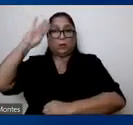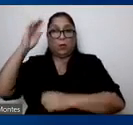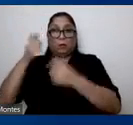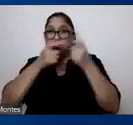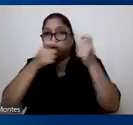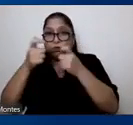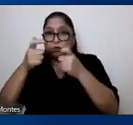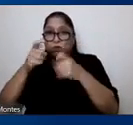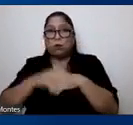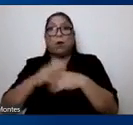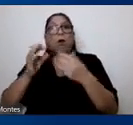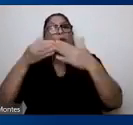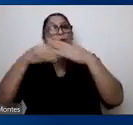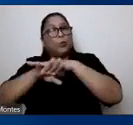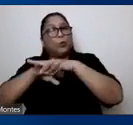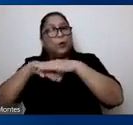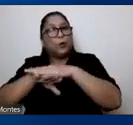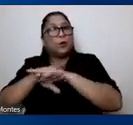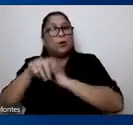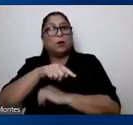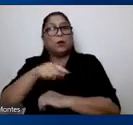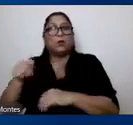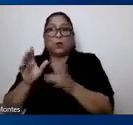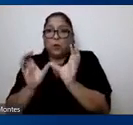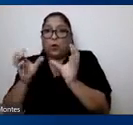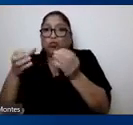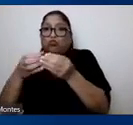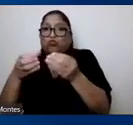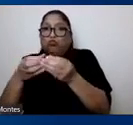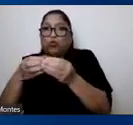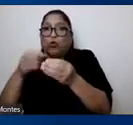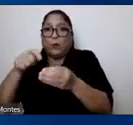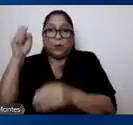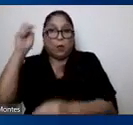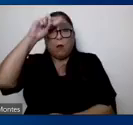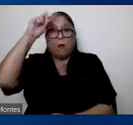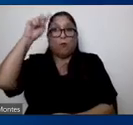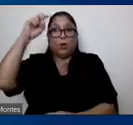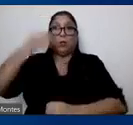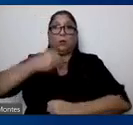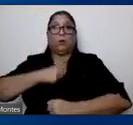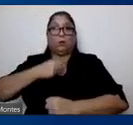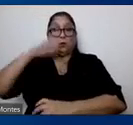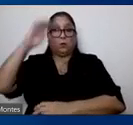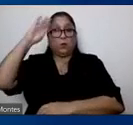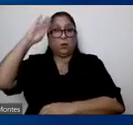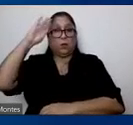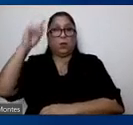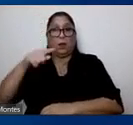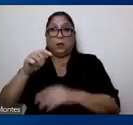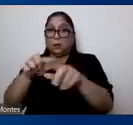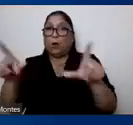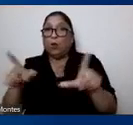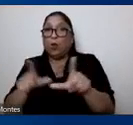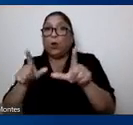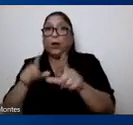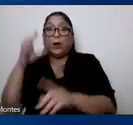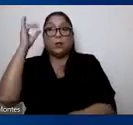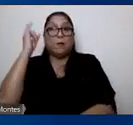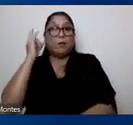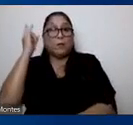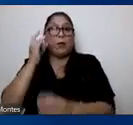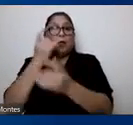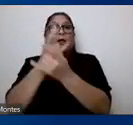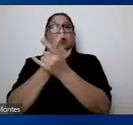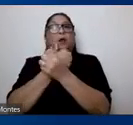con el ingreso de los comités políticos militares a las zonas de emergencias como